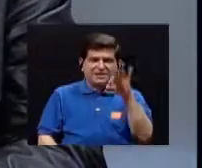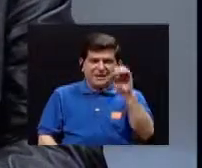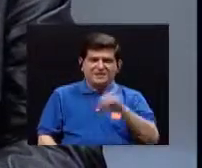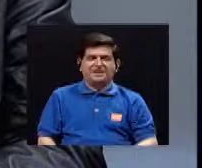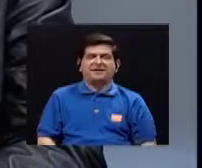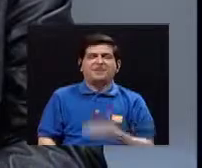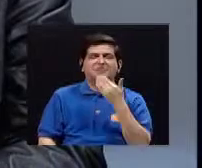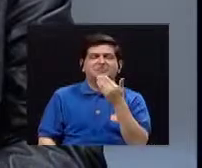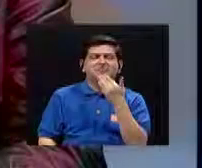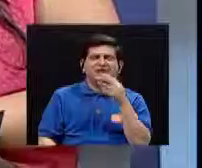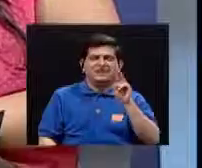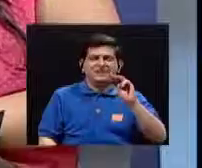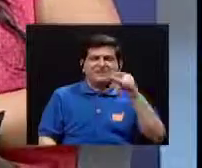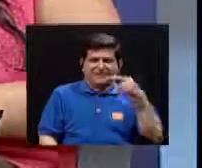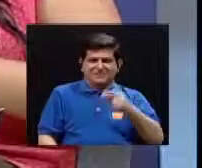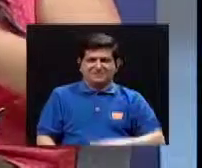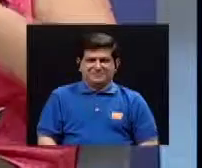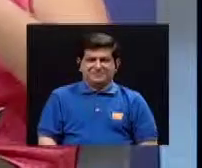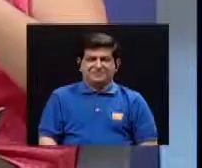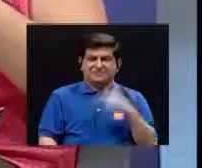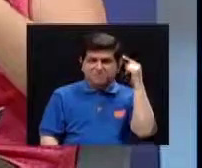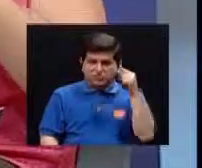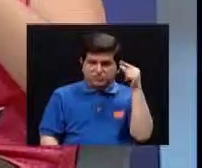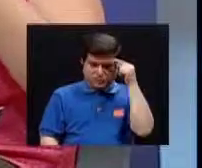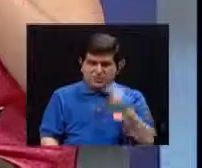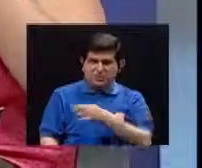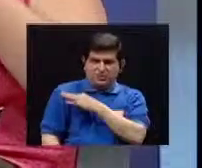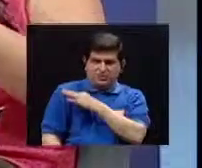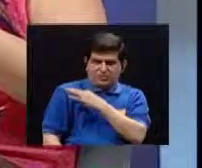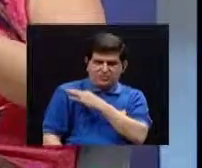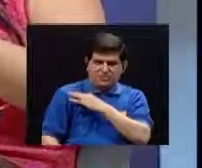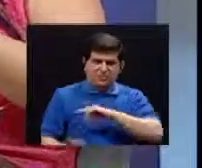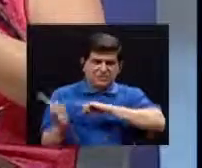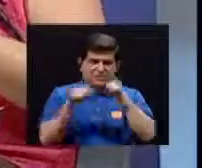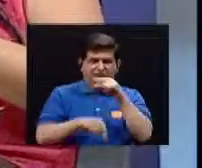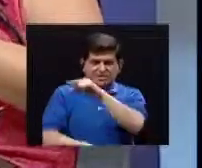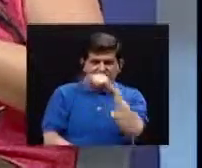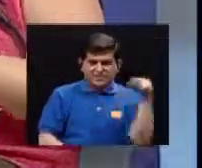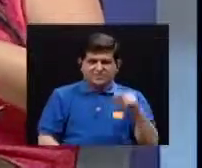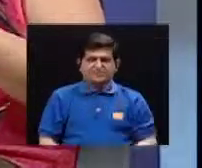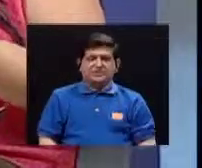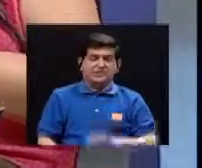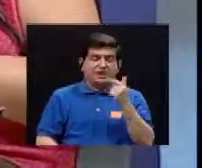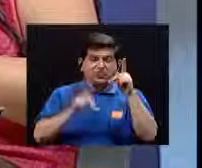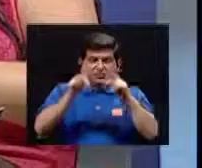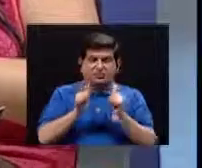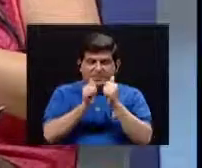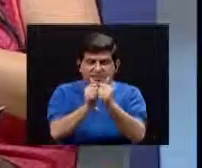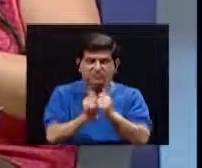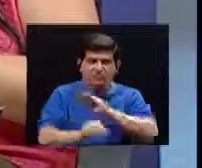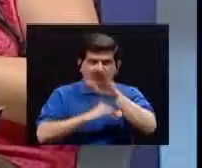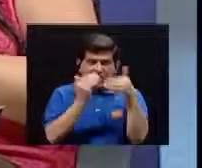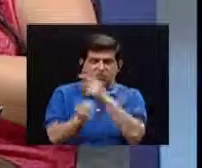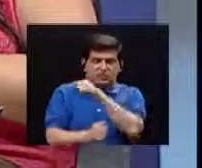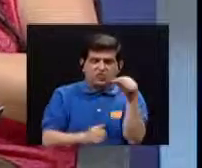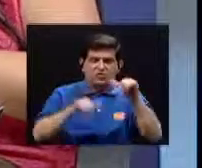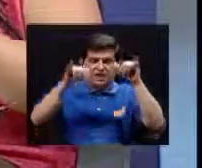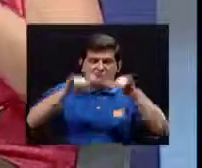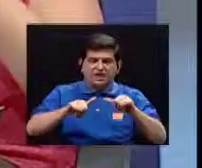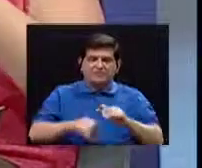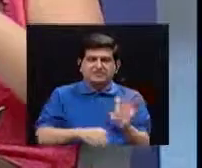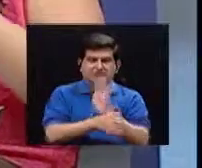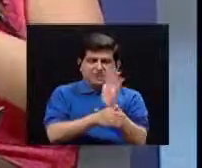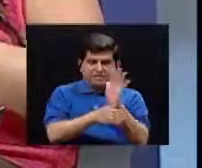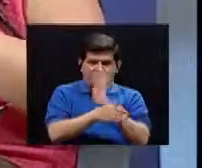90 muchas gracias miguel y bueno por supuesto extender la invitación a que vayan esta semana que lleven a alguien más que vayan todas las semanas